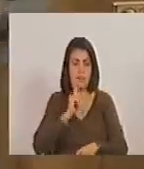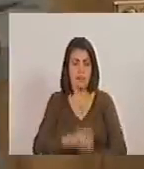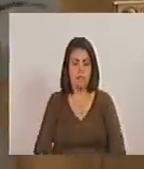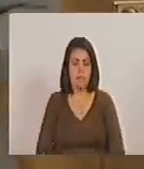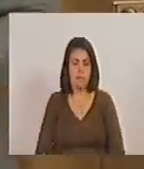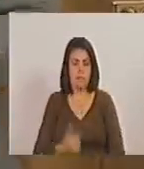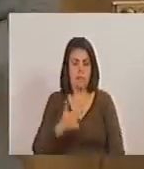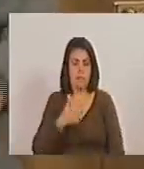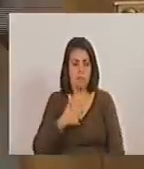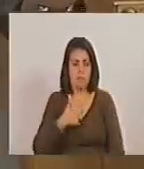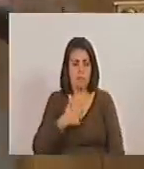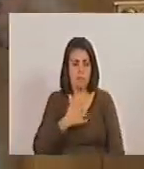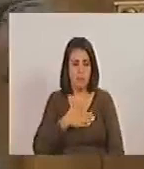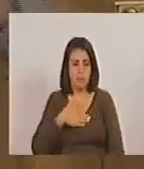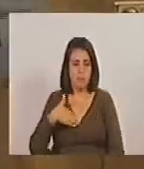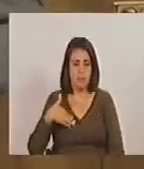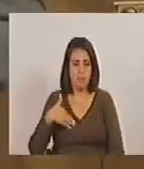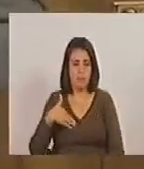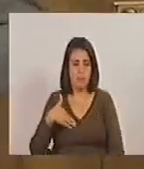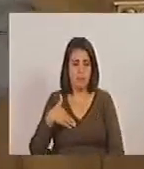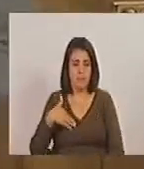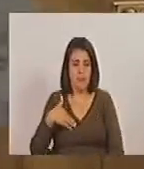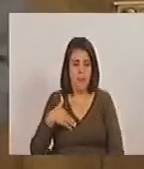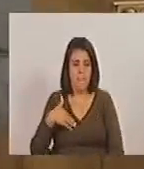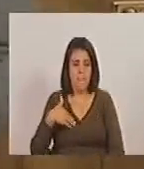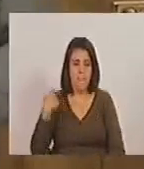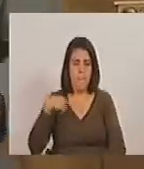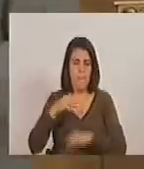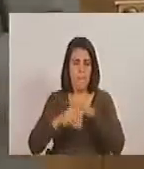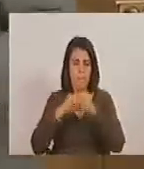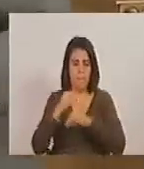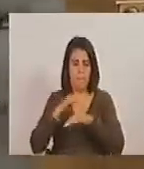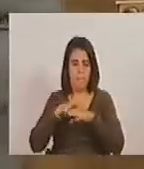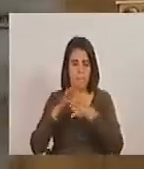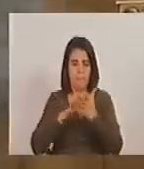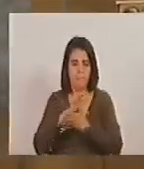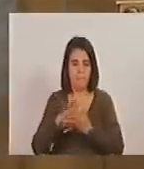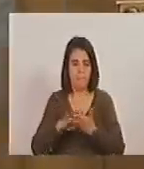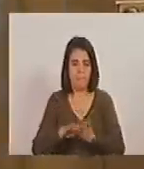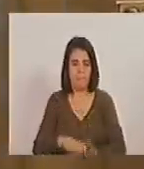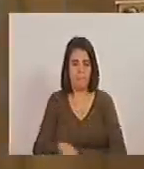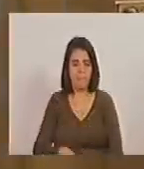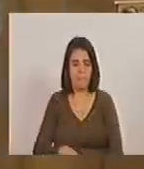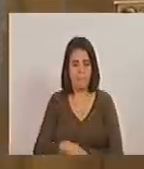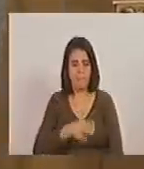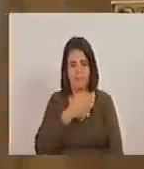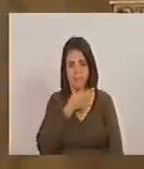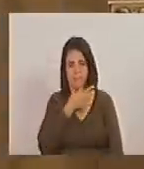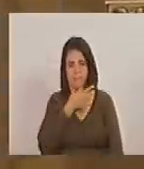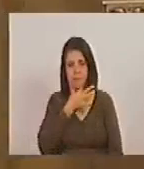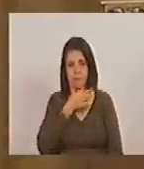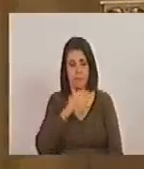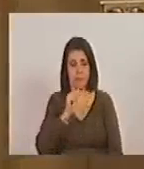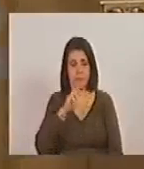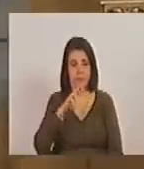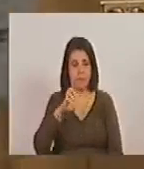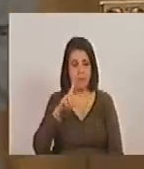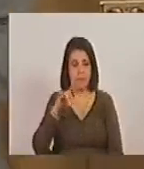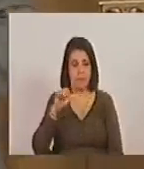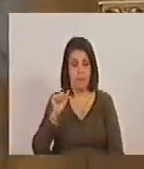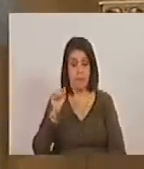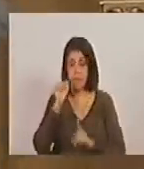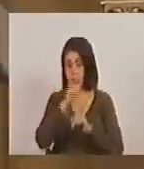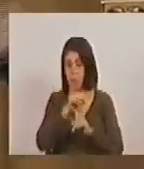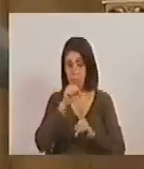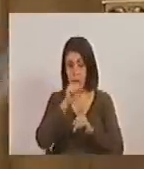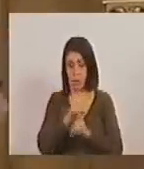Yo quisiera que no, tengo el siguiente problema atragantado aquí, y es que Argelia fue una